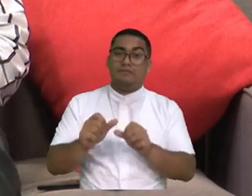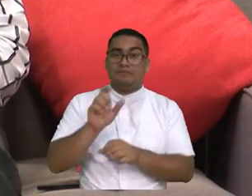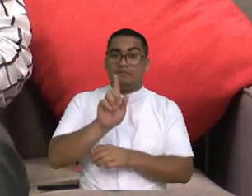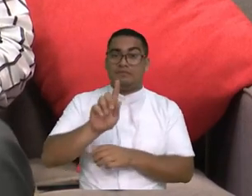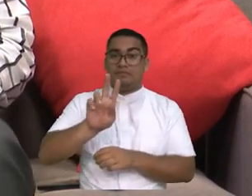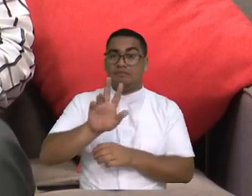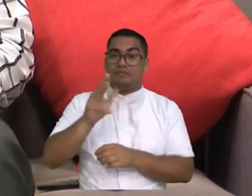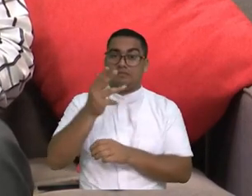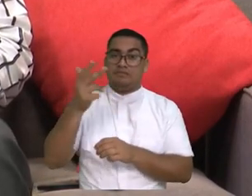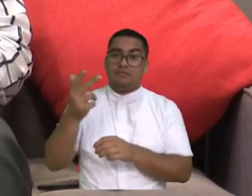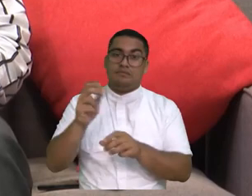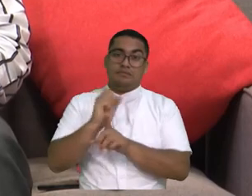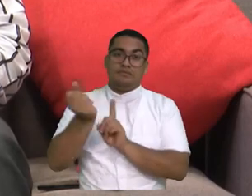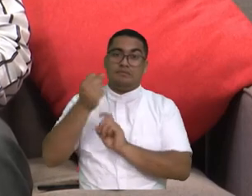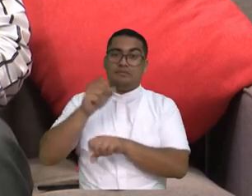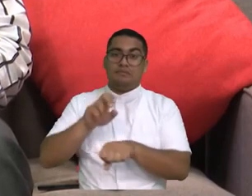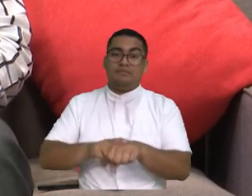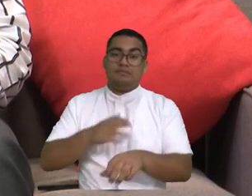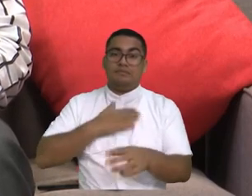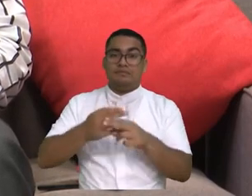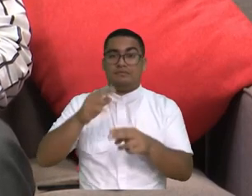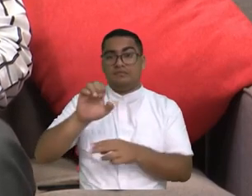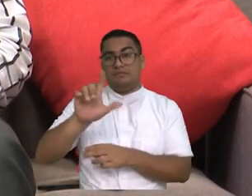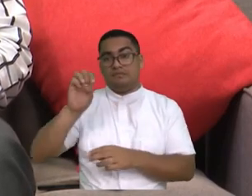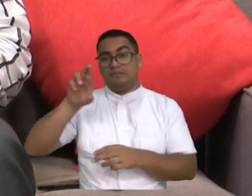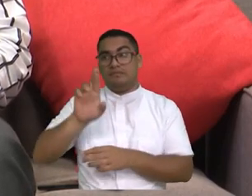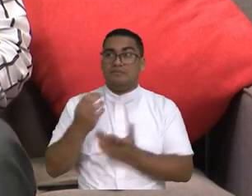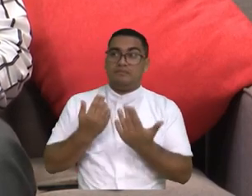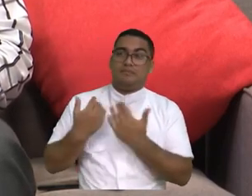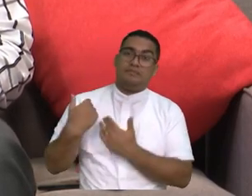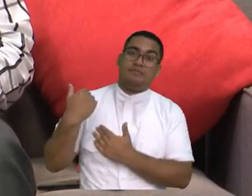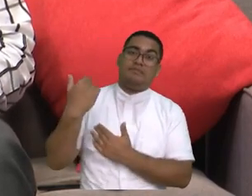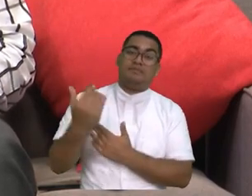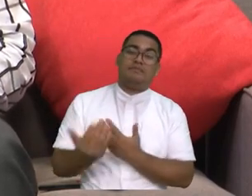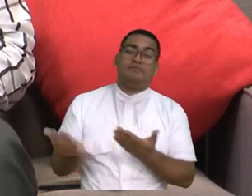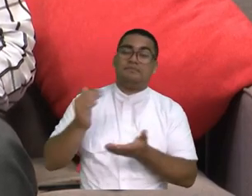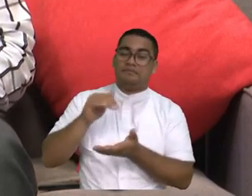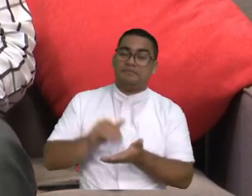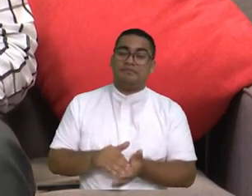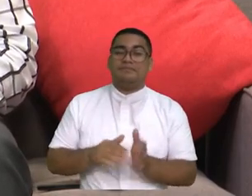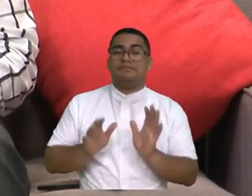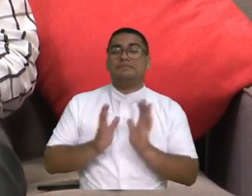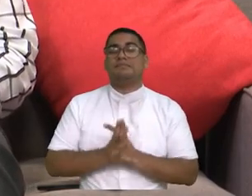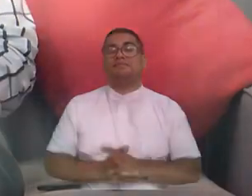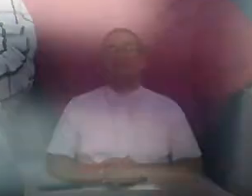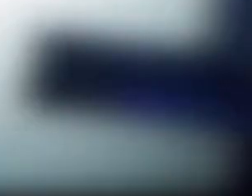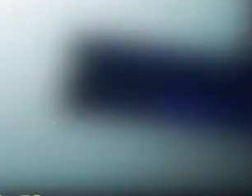parlamentario. El canal de la Asamblea Nacional estuvo con ustedes, Elmer Marcia, y les esperamos en una nueva edición.